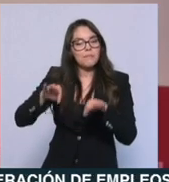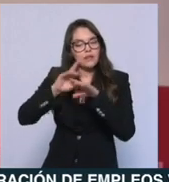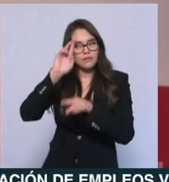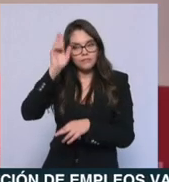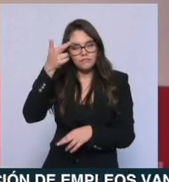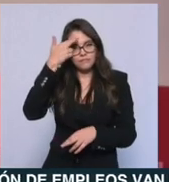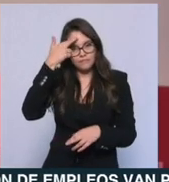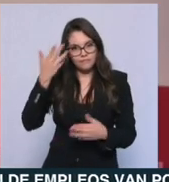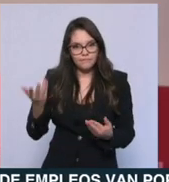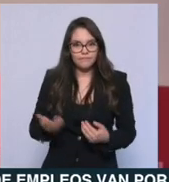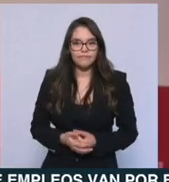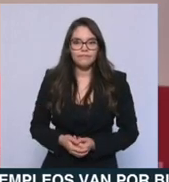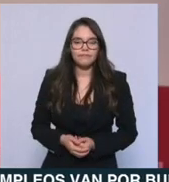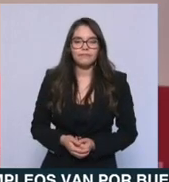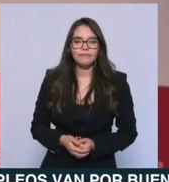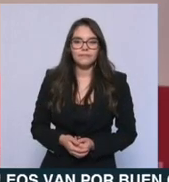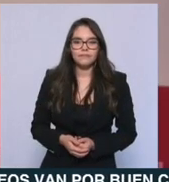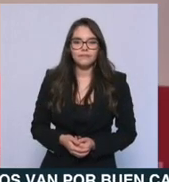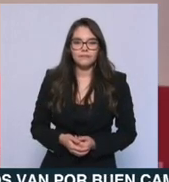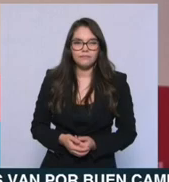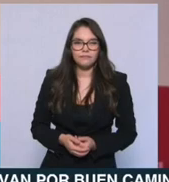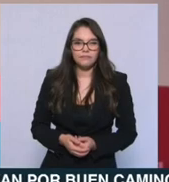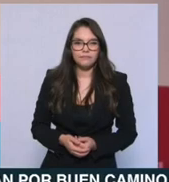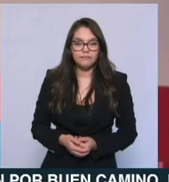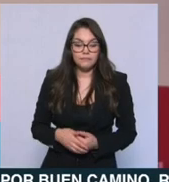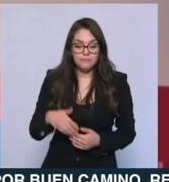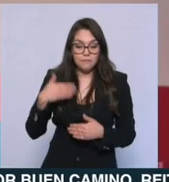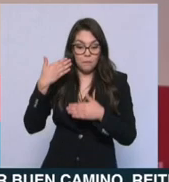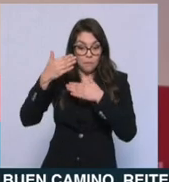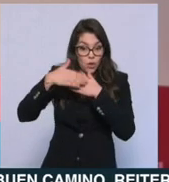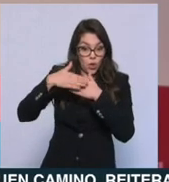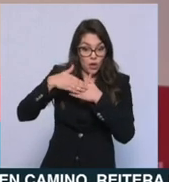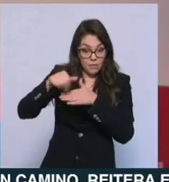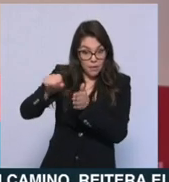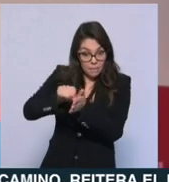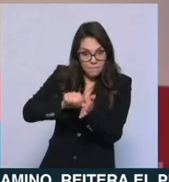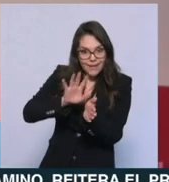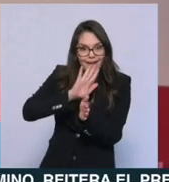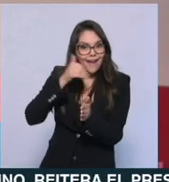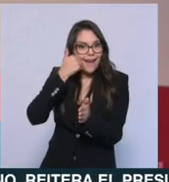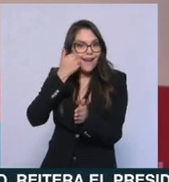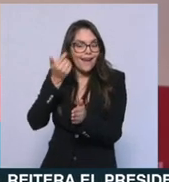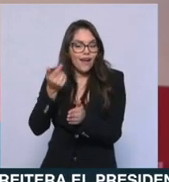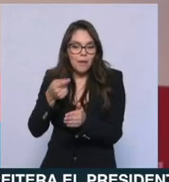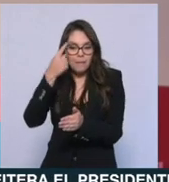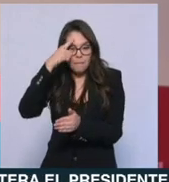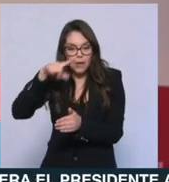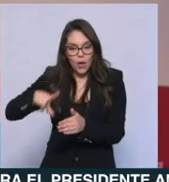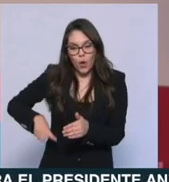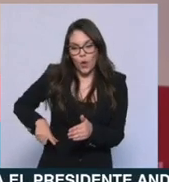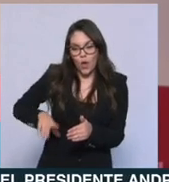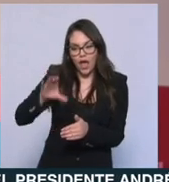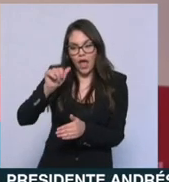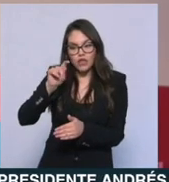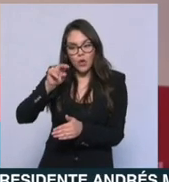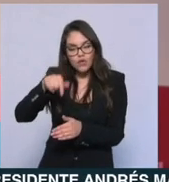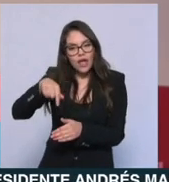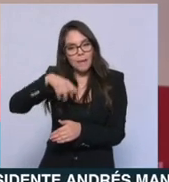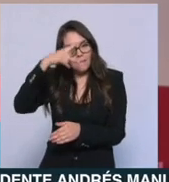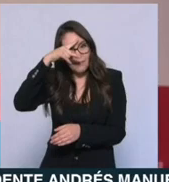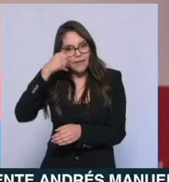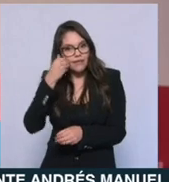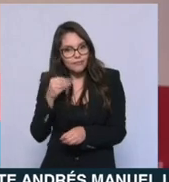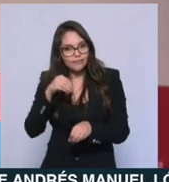Precisamente en algunos meses tenemos previsto abrir una delegación oficial del Gobierno de Cataluña para